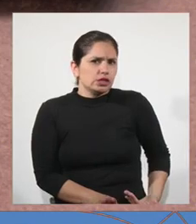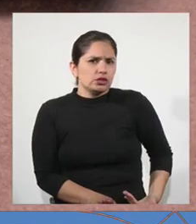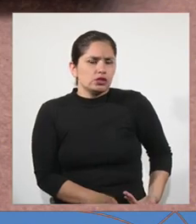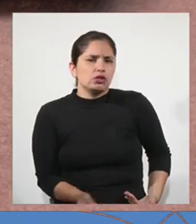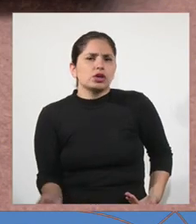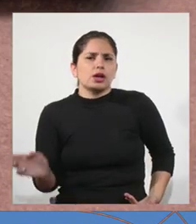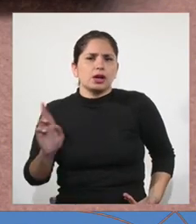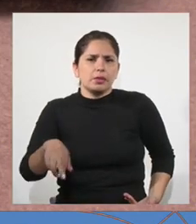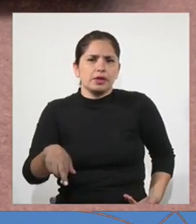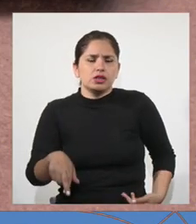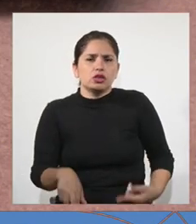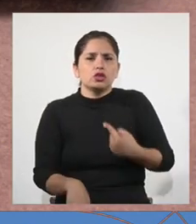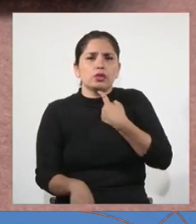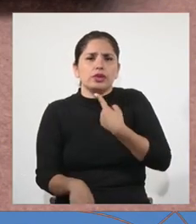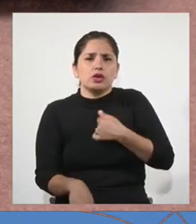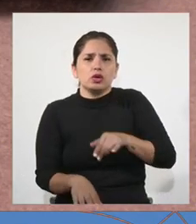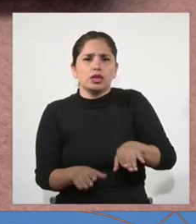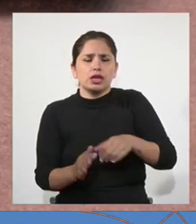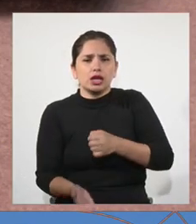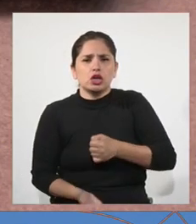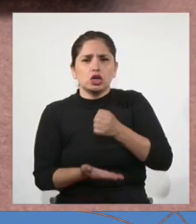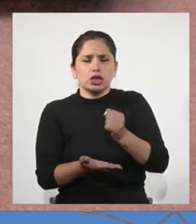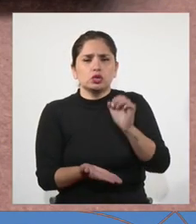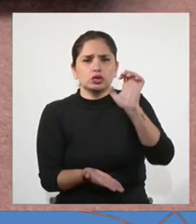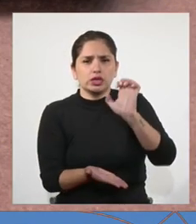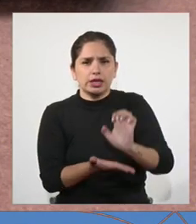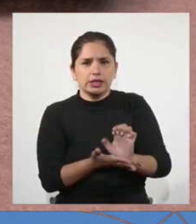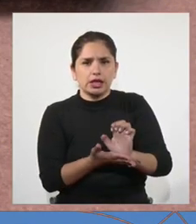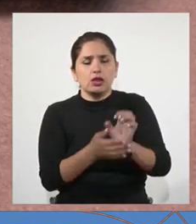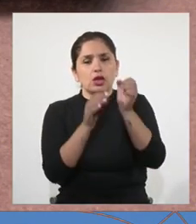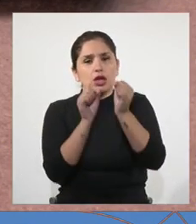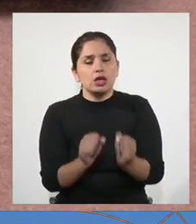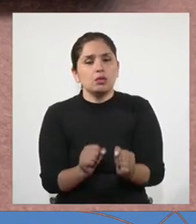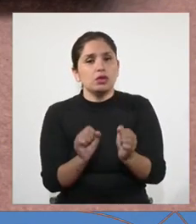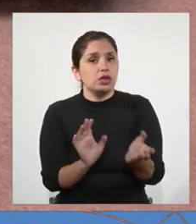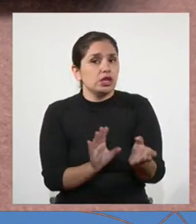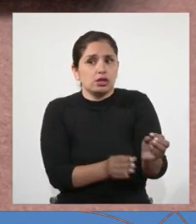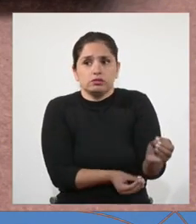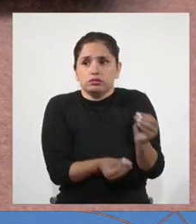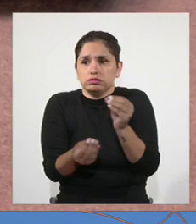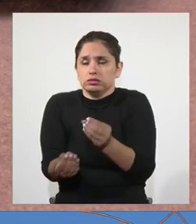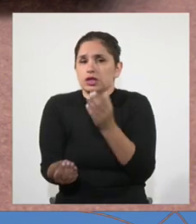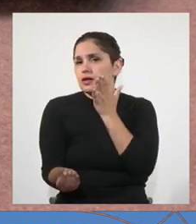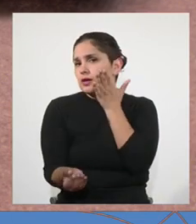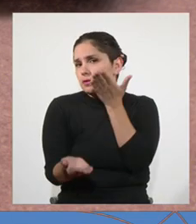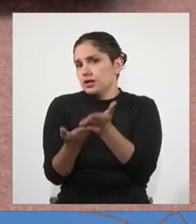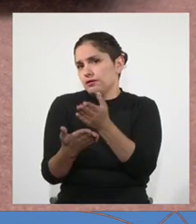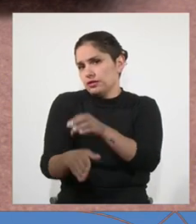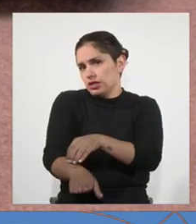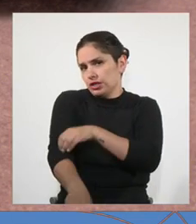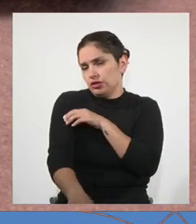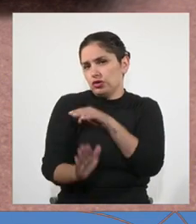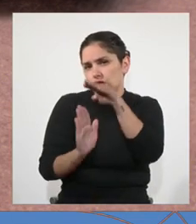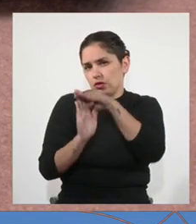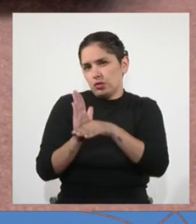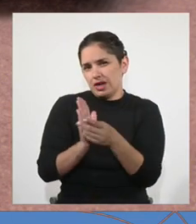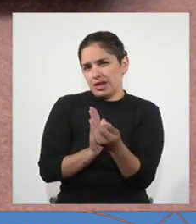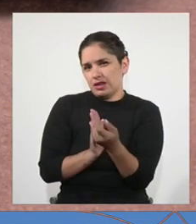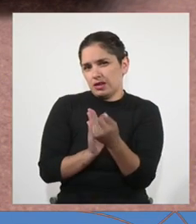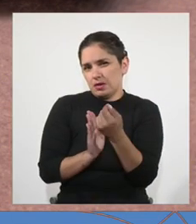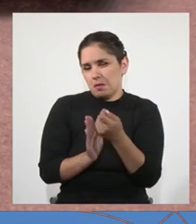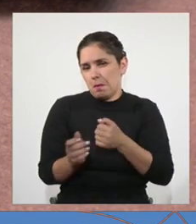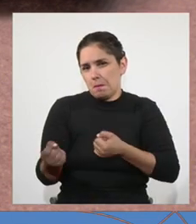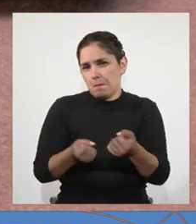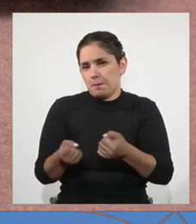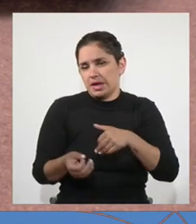señalarlo, perjudican los recursos fiscales y podrían ir perfectamente en beneficio de las regiones con rebaja de pasaje de